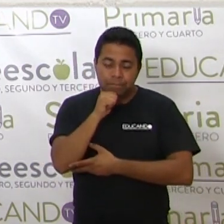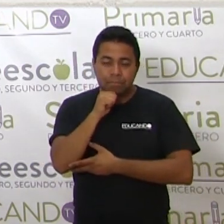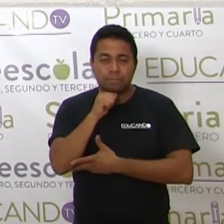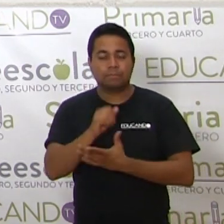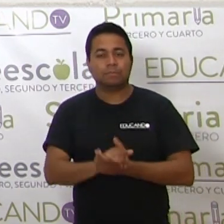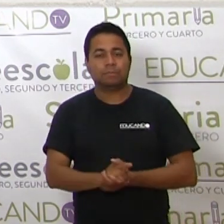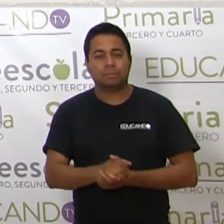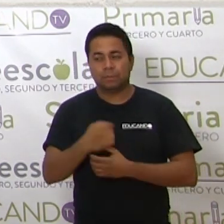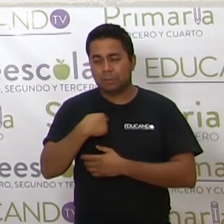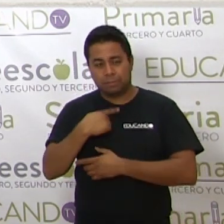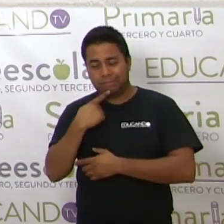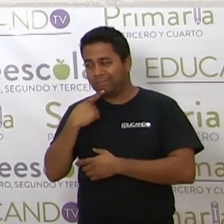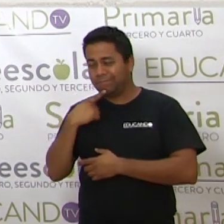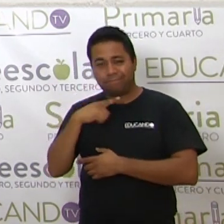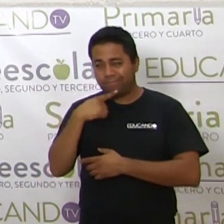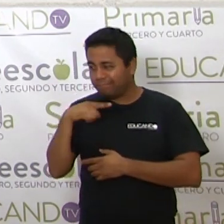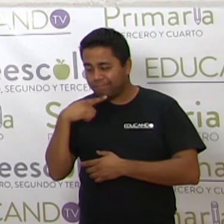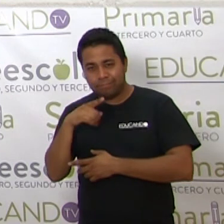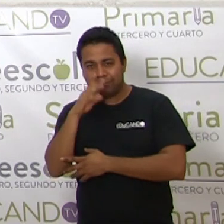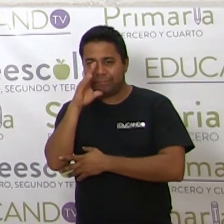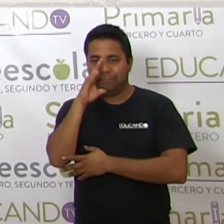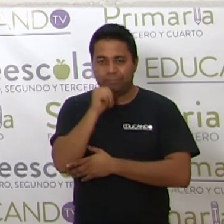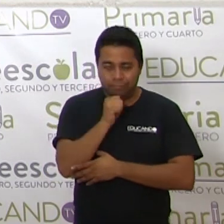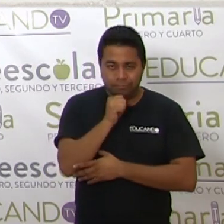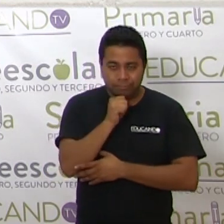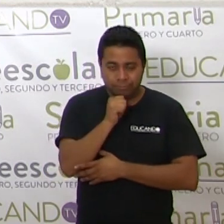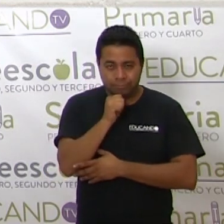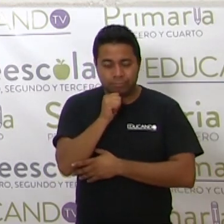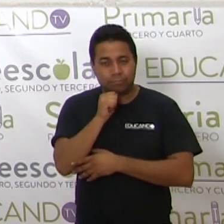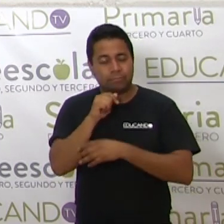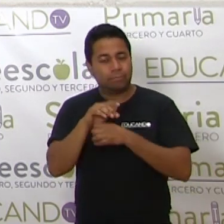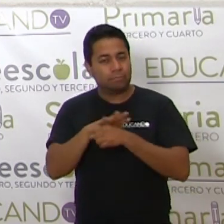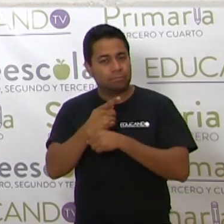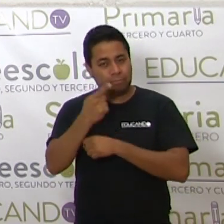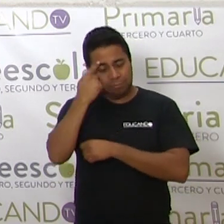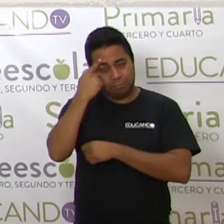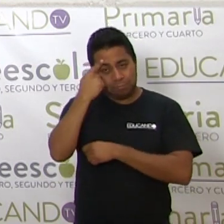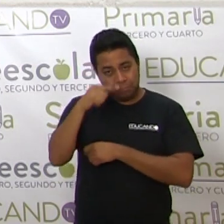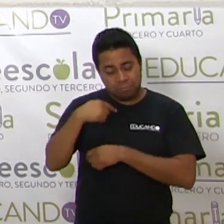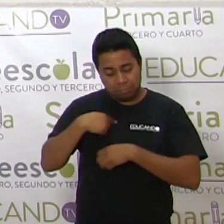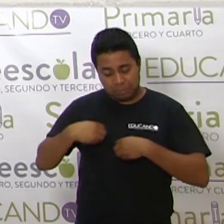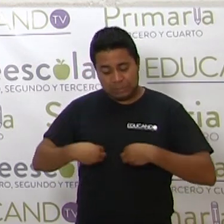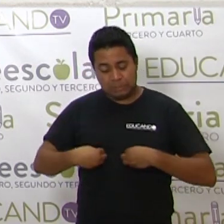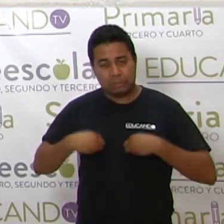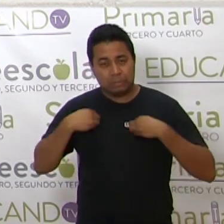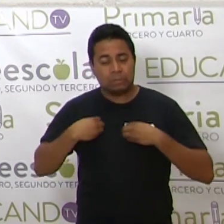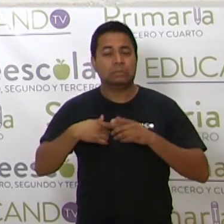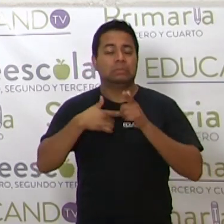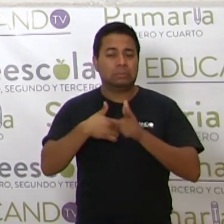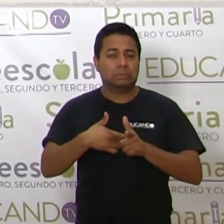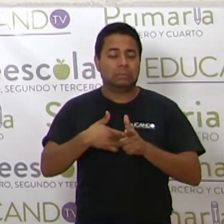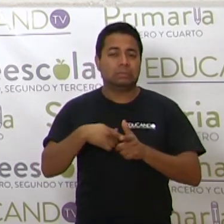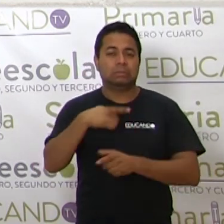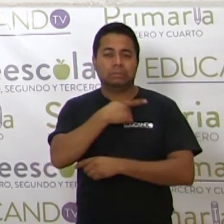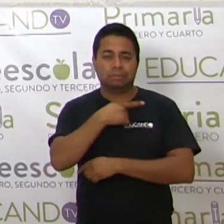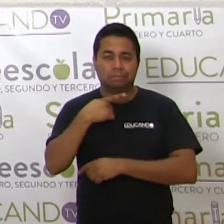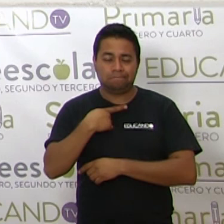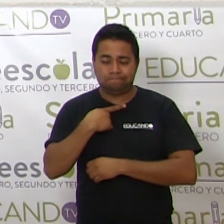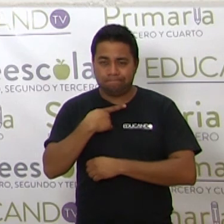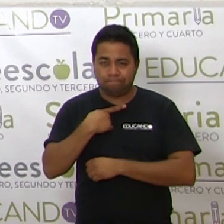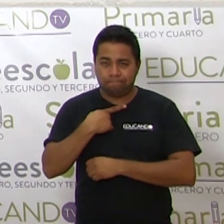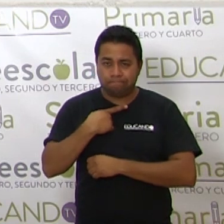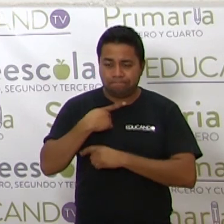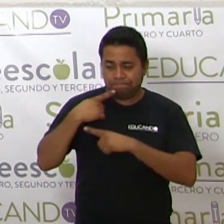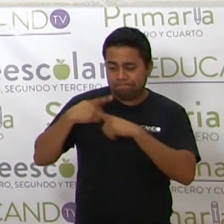con nadie de mi pena ya que para conservar la vida he tenido que jurar lo así por